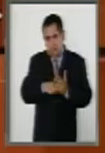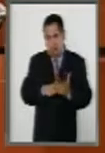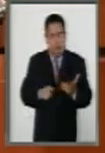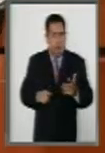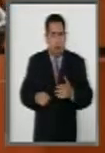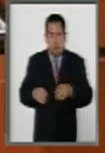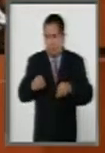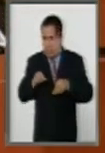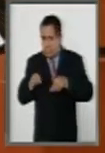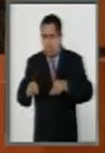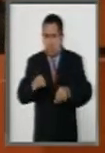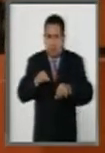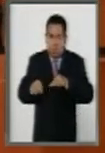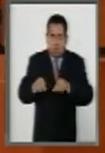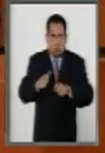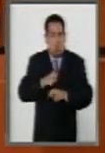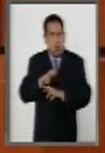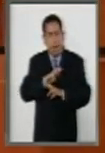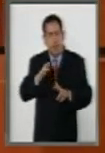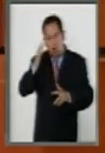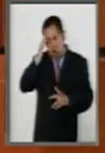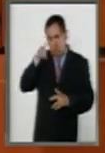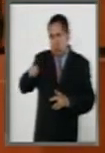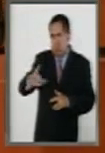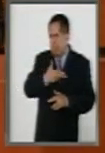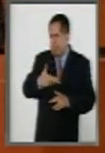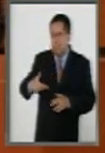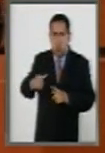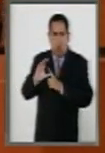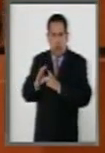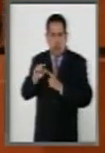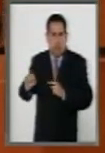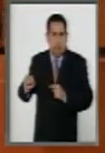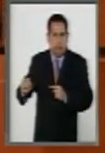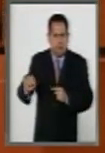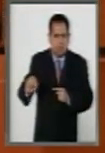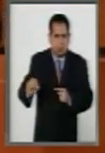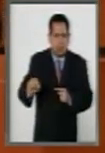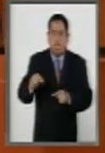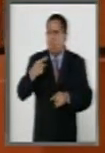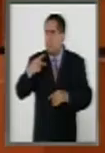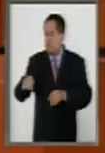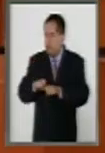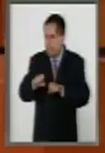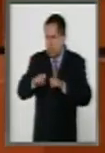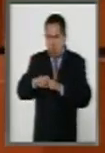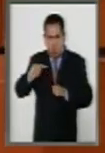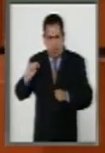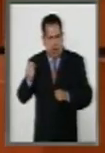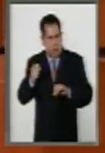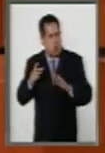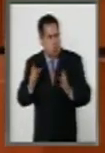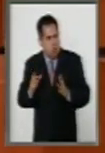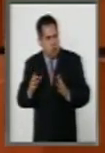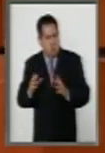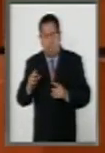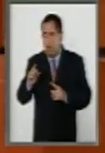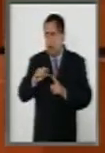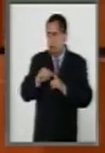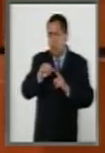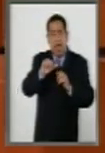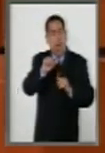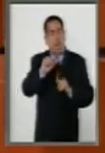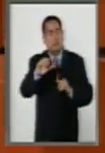un trabajo en donde reconozco a los presidentes de las comisiones, a sus equipos técnicos, a las organizaciones